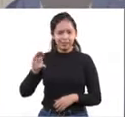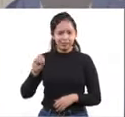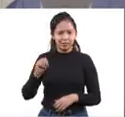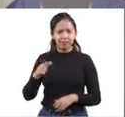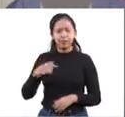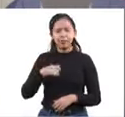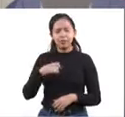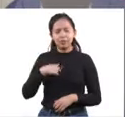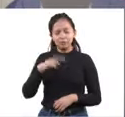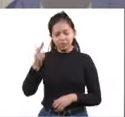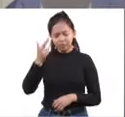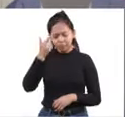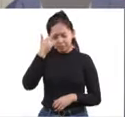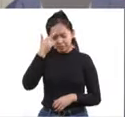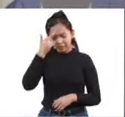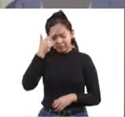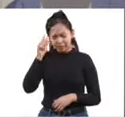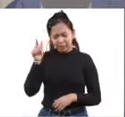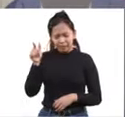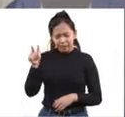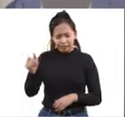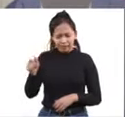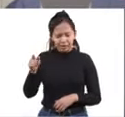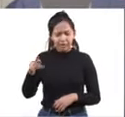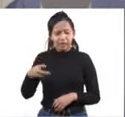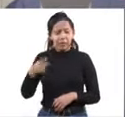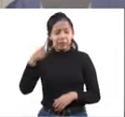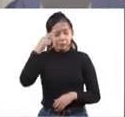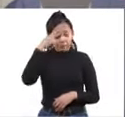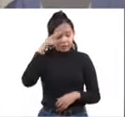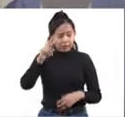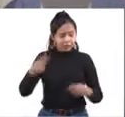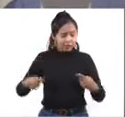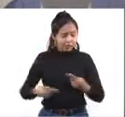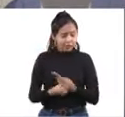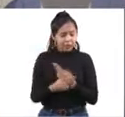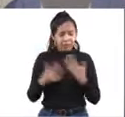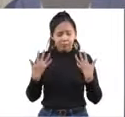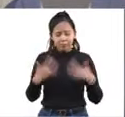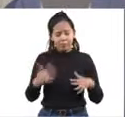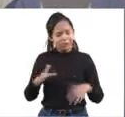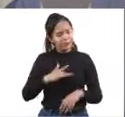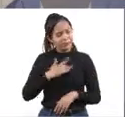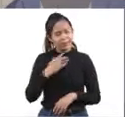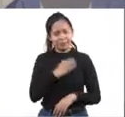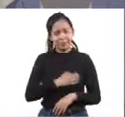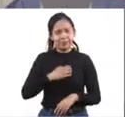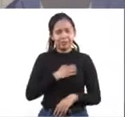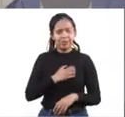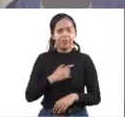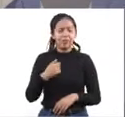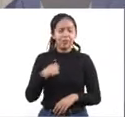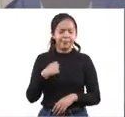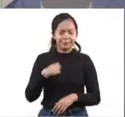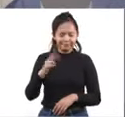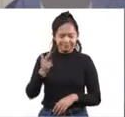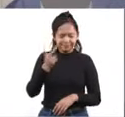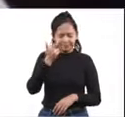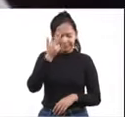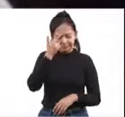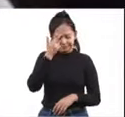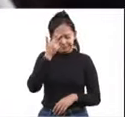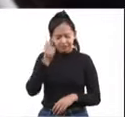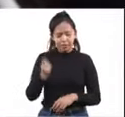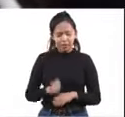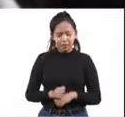reflexionaba en el orgullo que él sentía de sus raíces mexicanas. Cuando recordé que alguna vez dijo